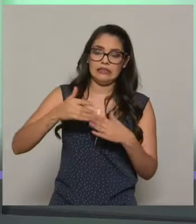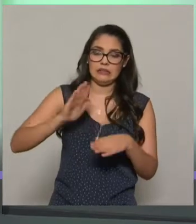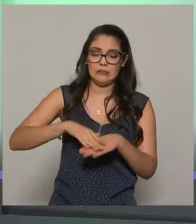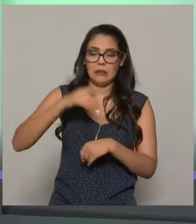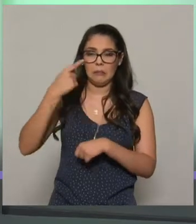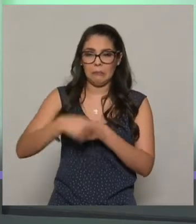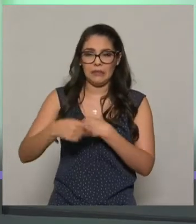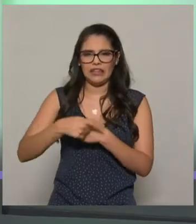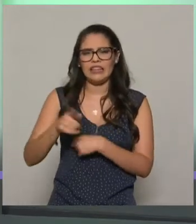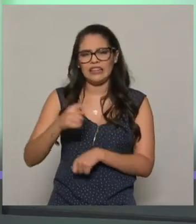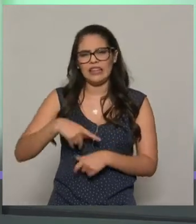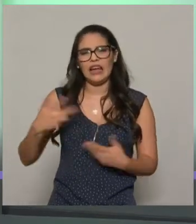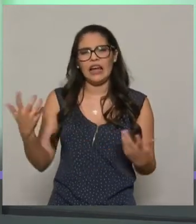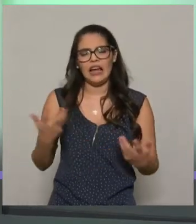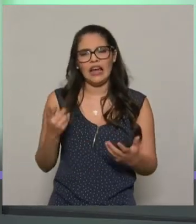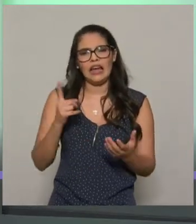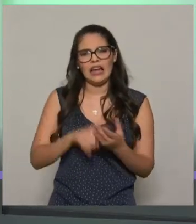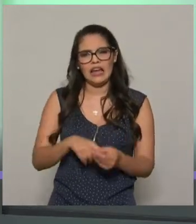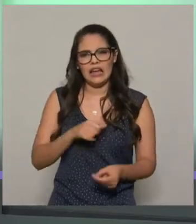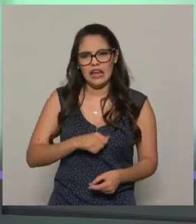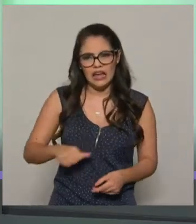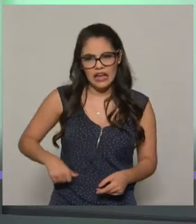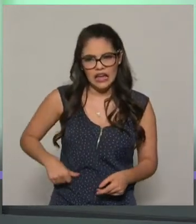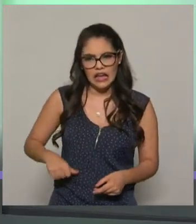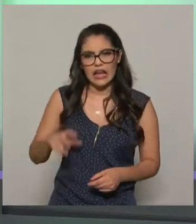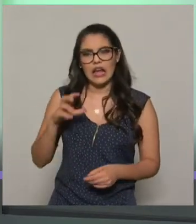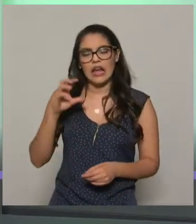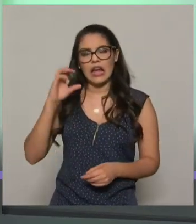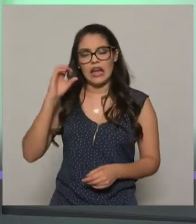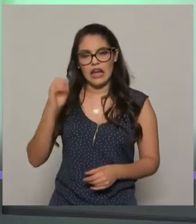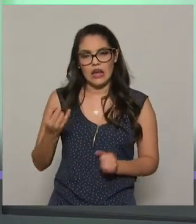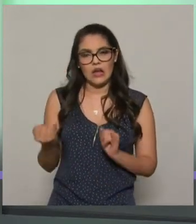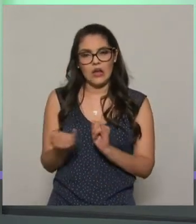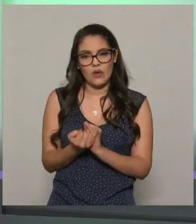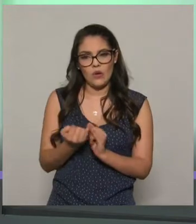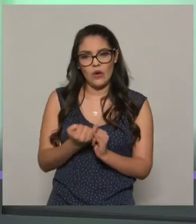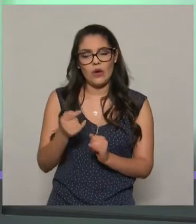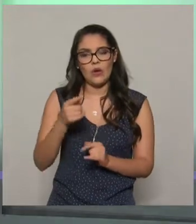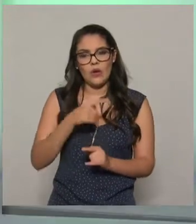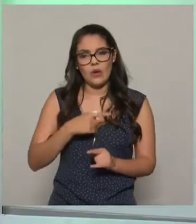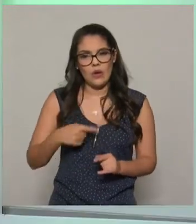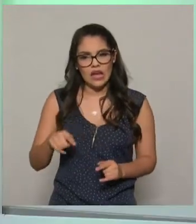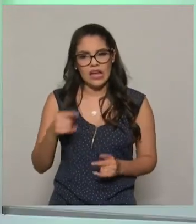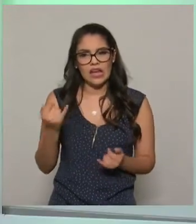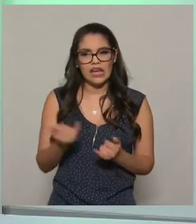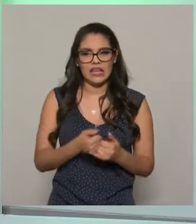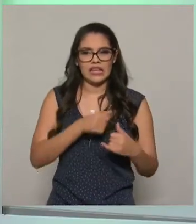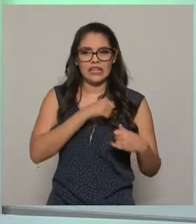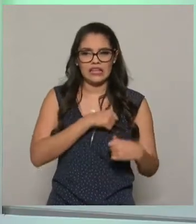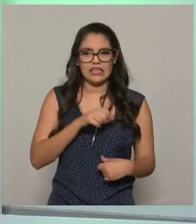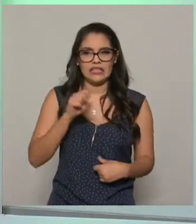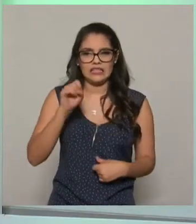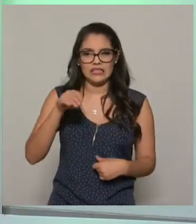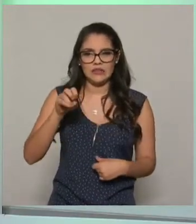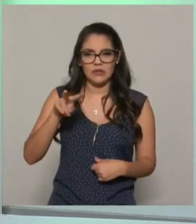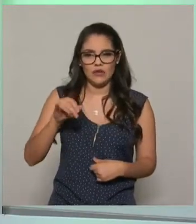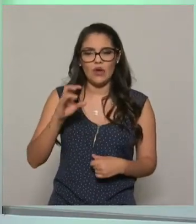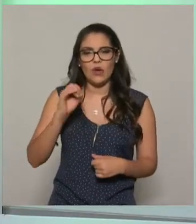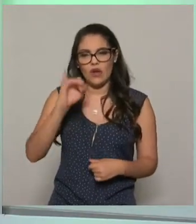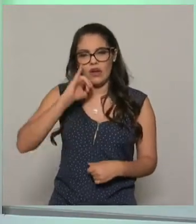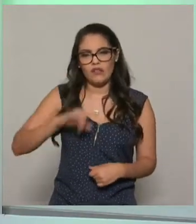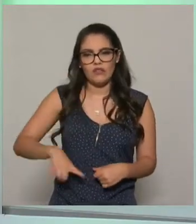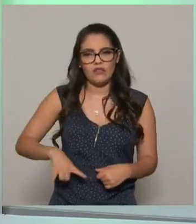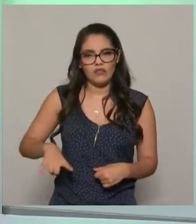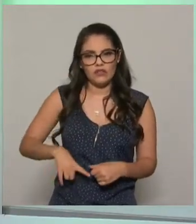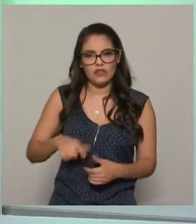están haciendo en la alcaldía? Y no nada más en las alcaldías en donde están estos cruceros, sino en la jefatura de gobierno de la